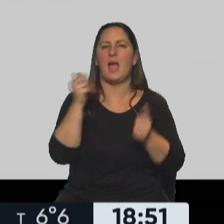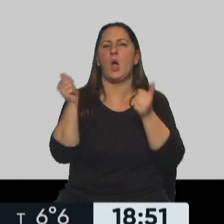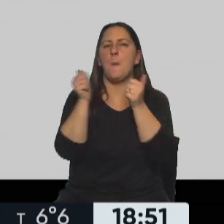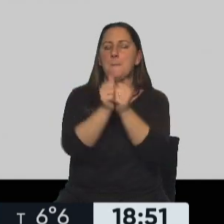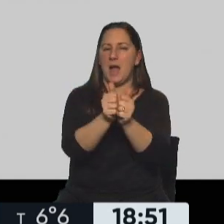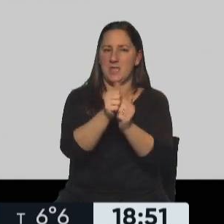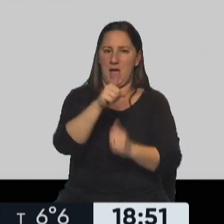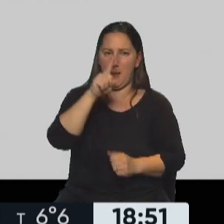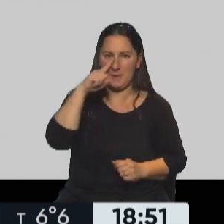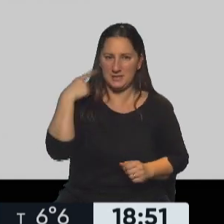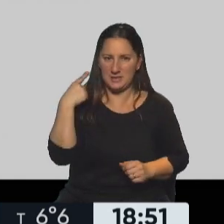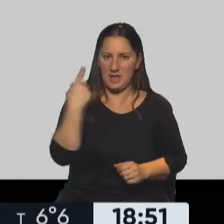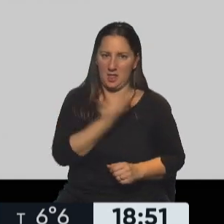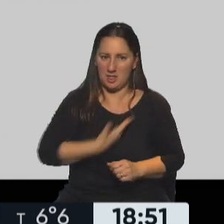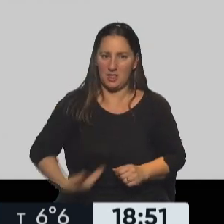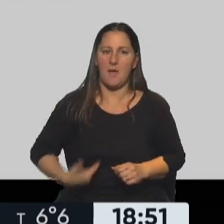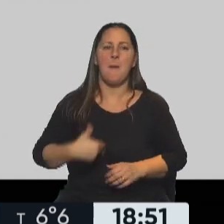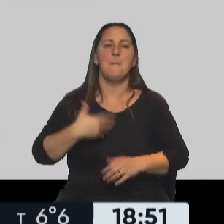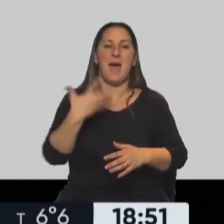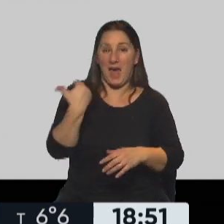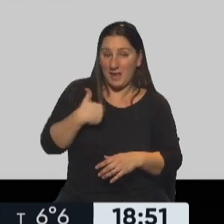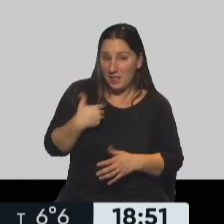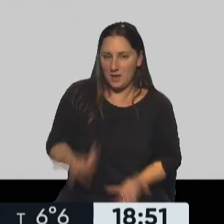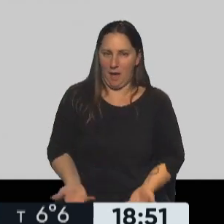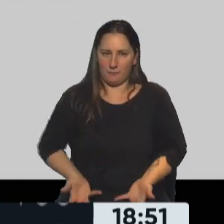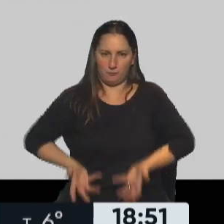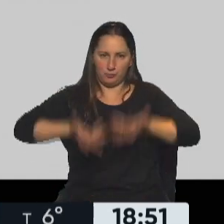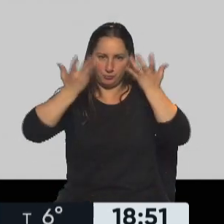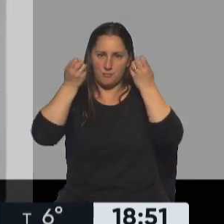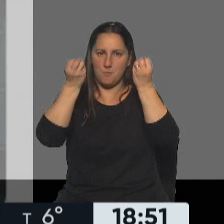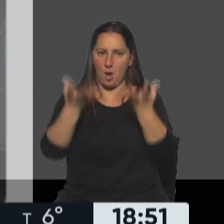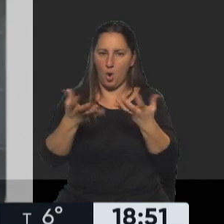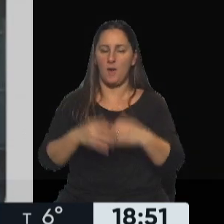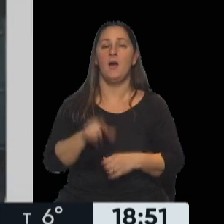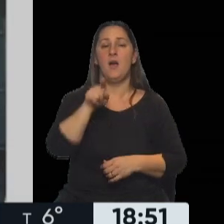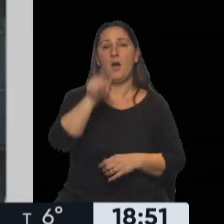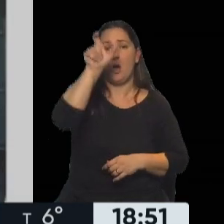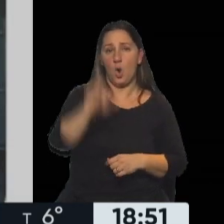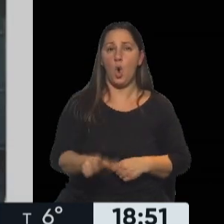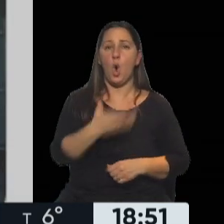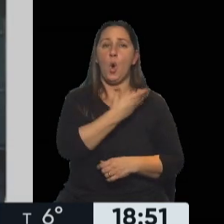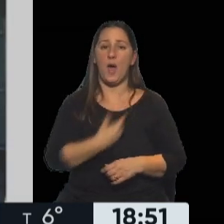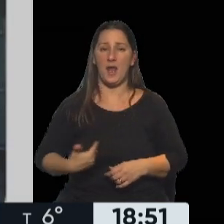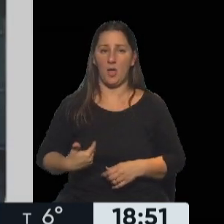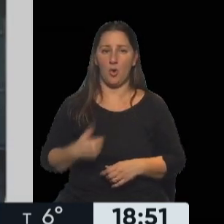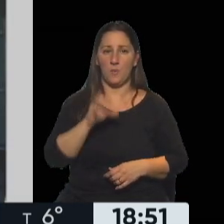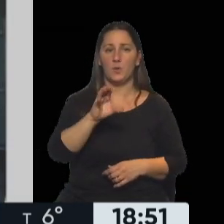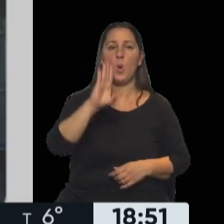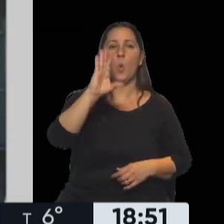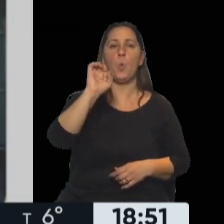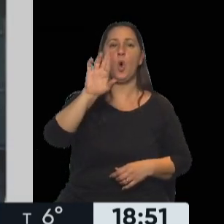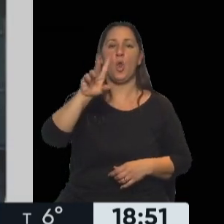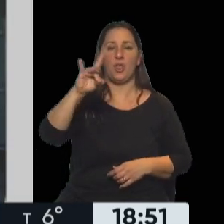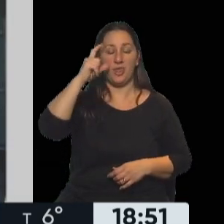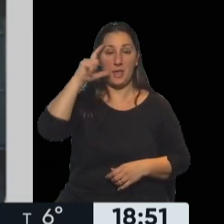presidente y a su equipo para sacar al país adelante. Este es uno de los gobernadores. Bordet, sería muy valioso el aporte